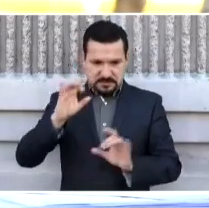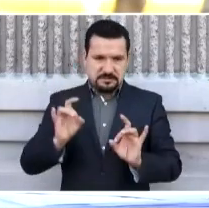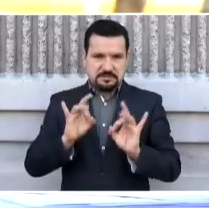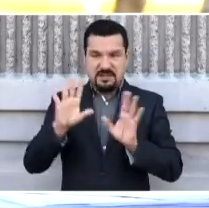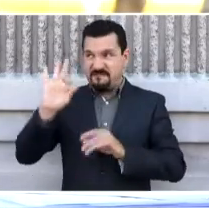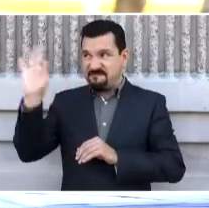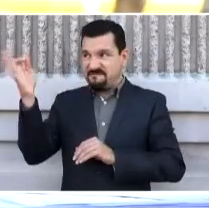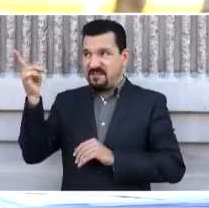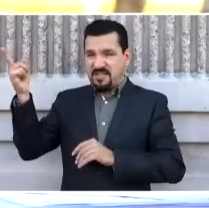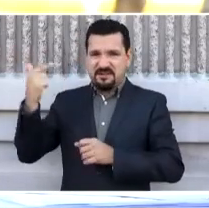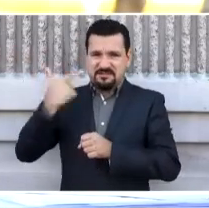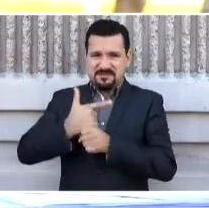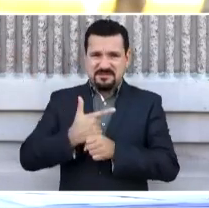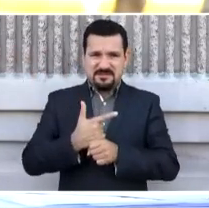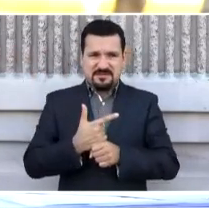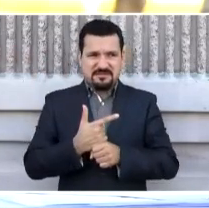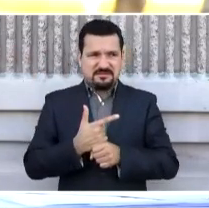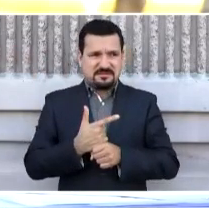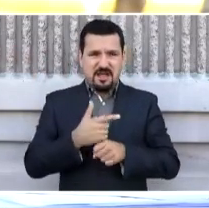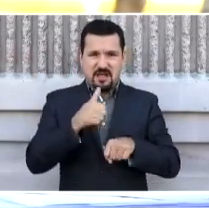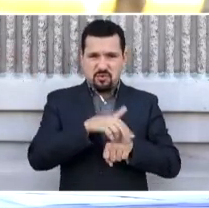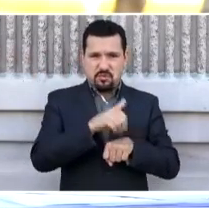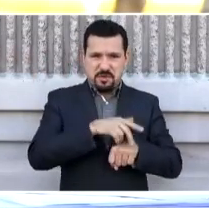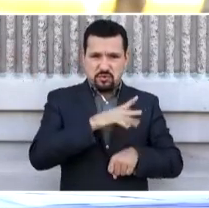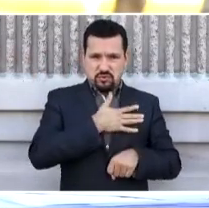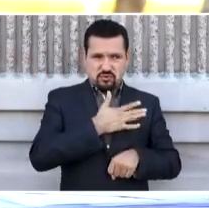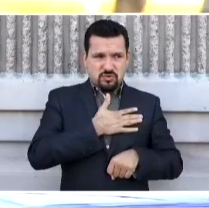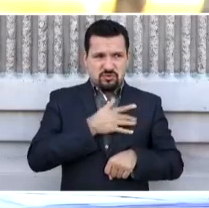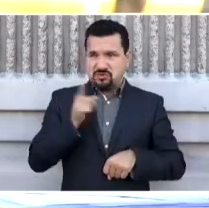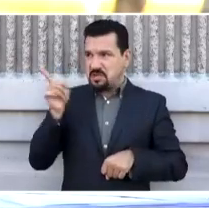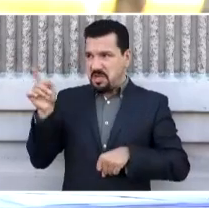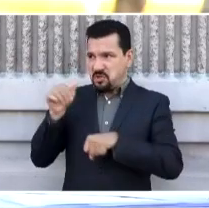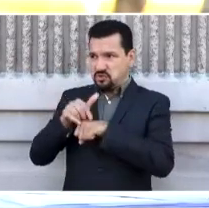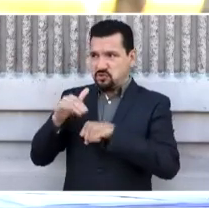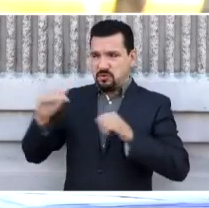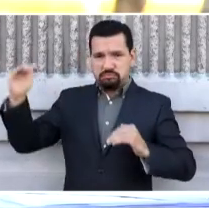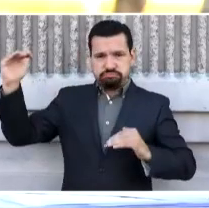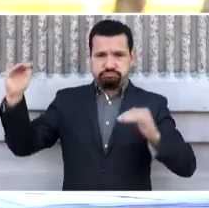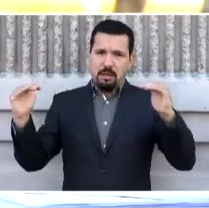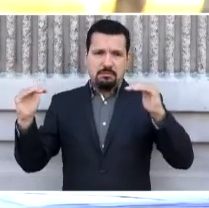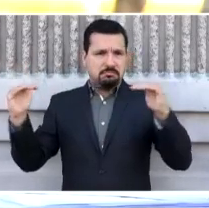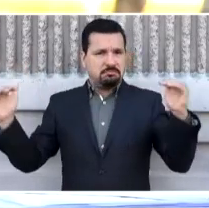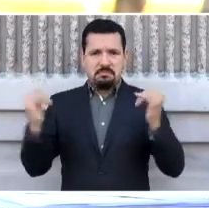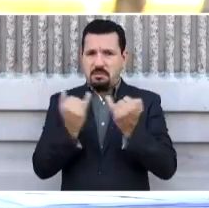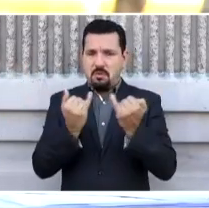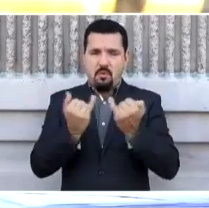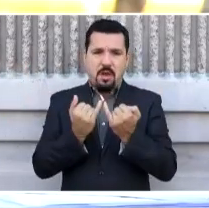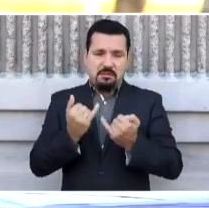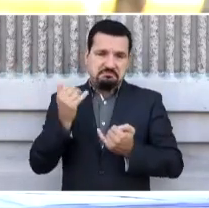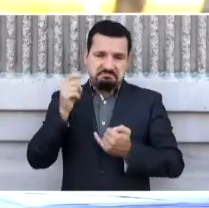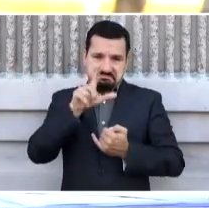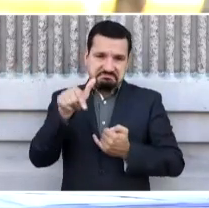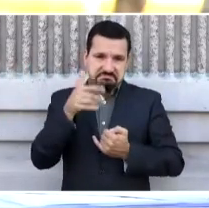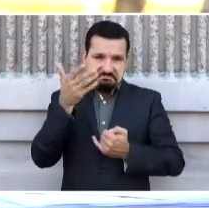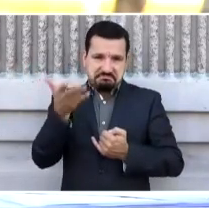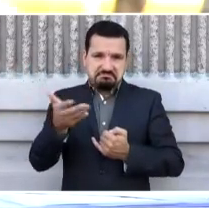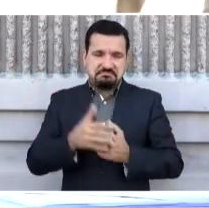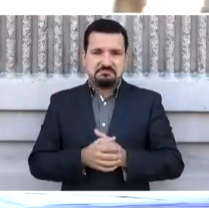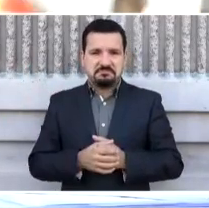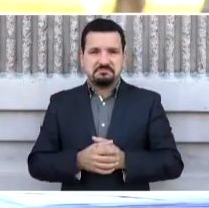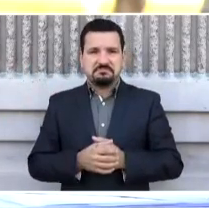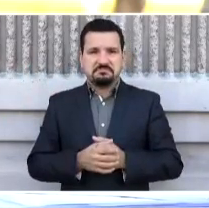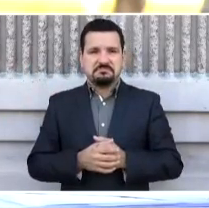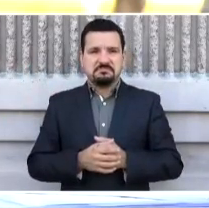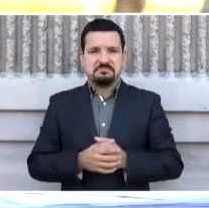la Federación va a empatar los datos que tenemos y que esto va a ser finalmente